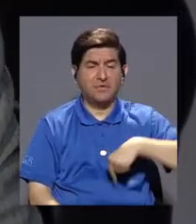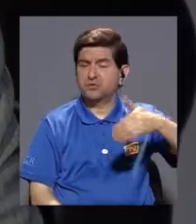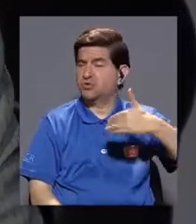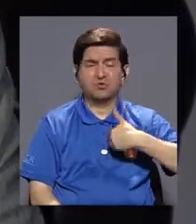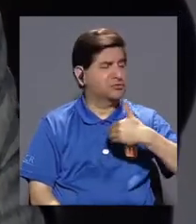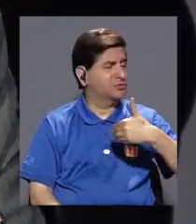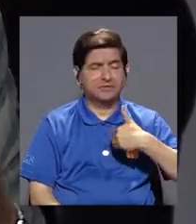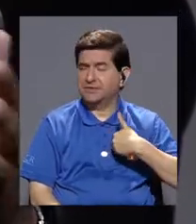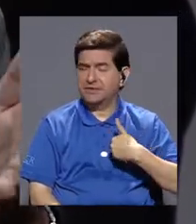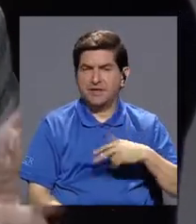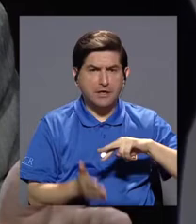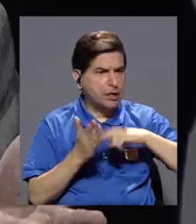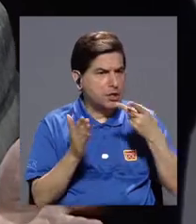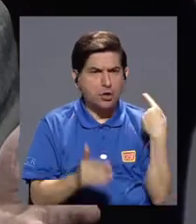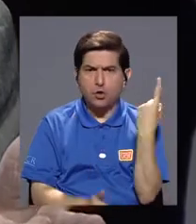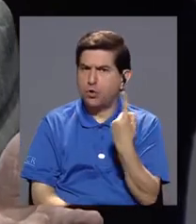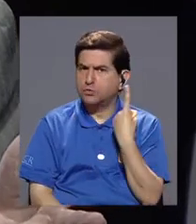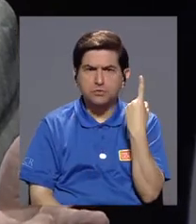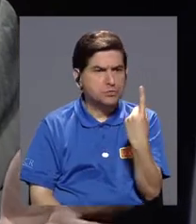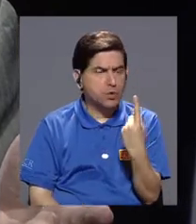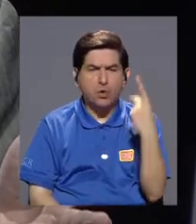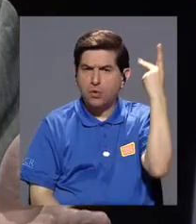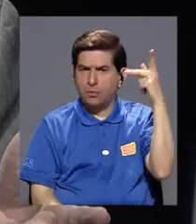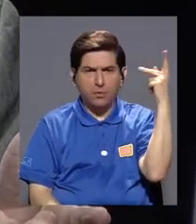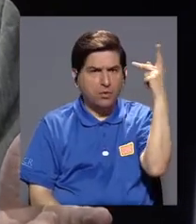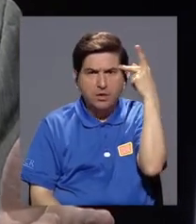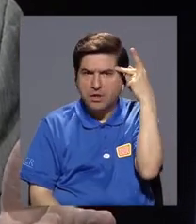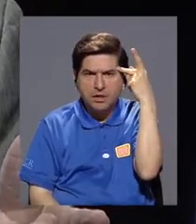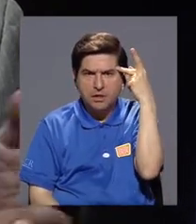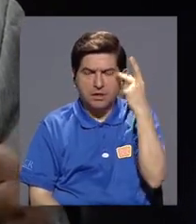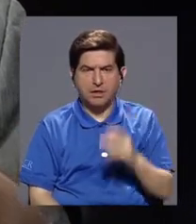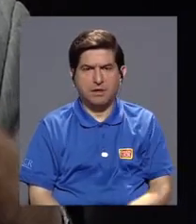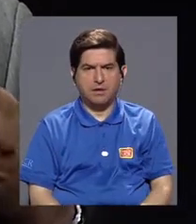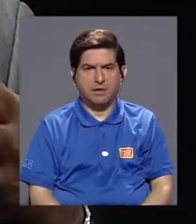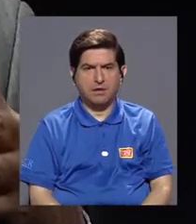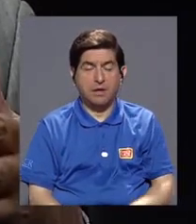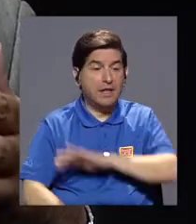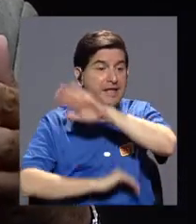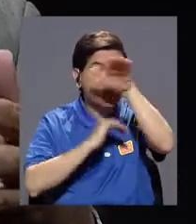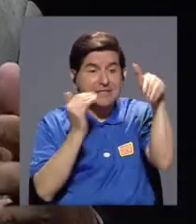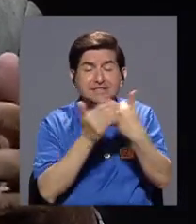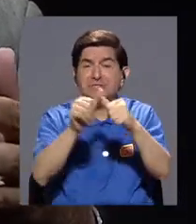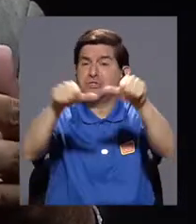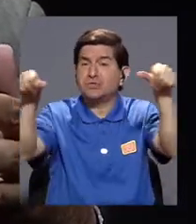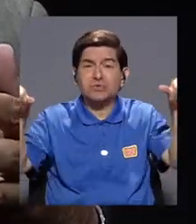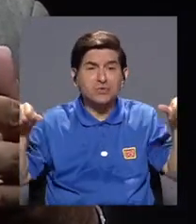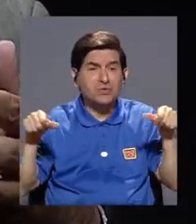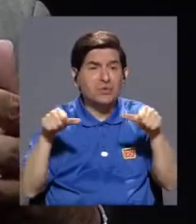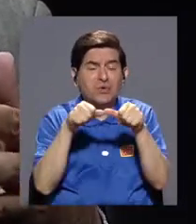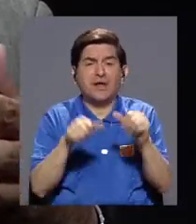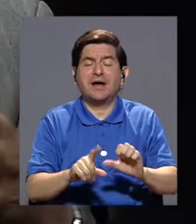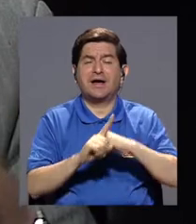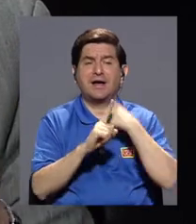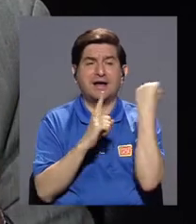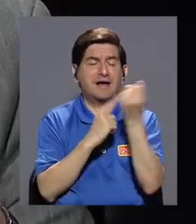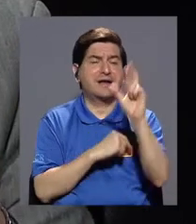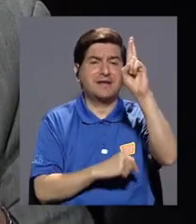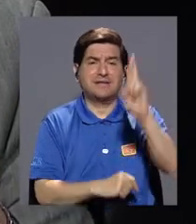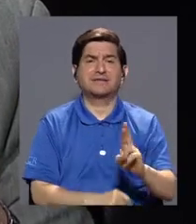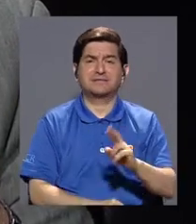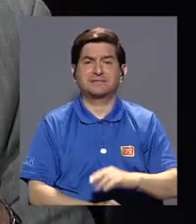estamos teniendo. Y no me refiero solo a la política, me refiero en todos los ámbitos de la